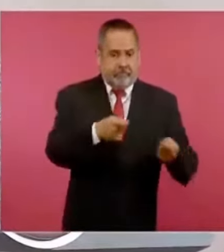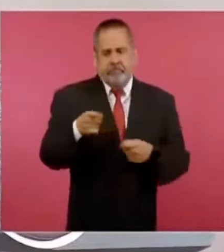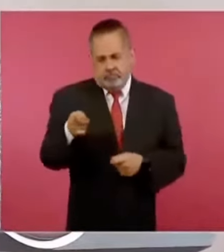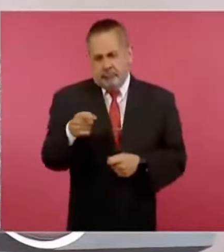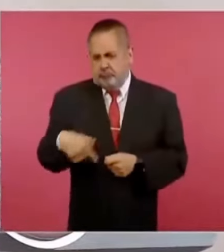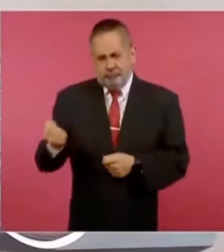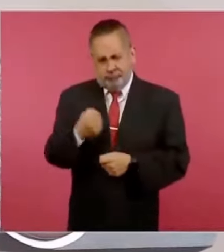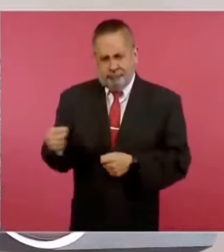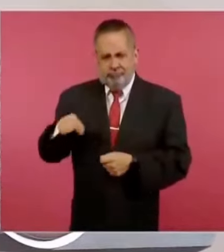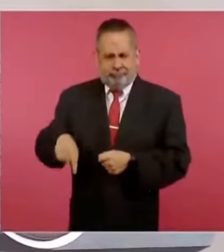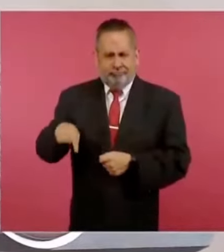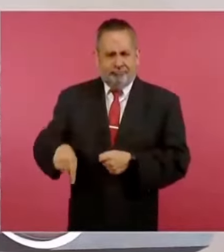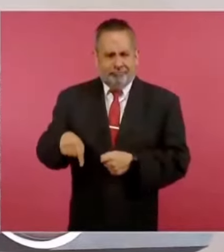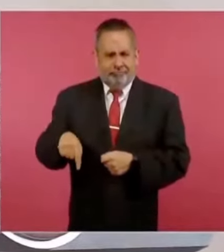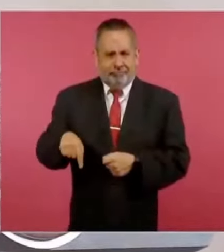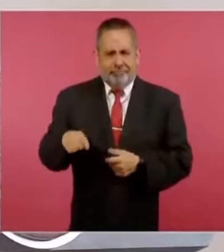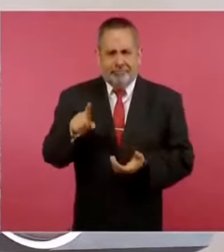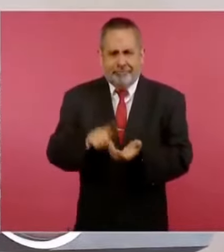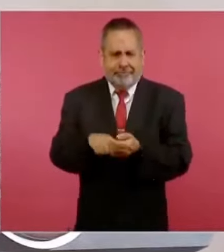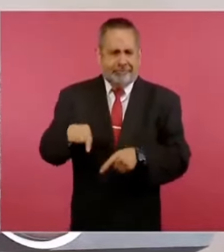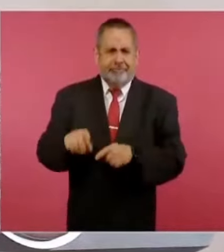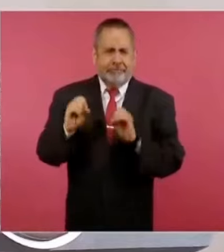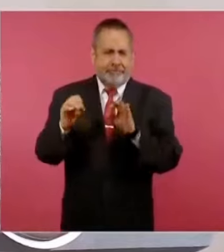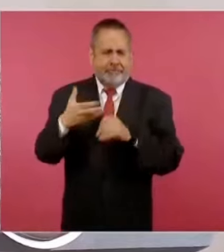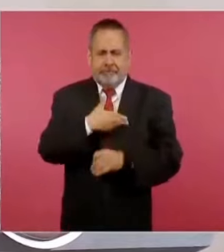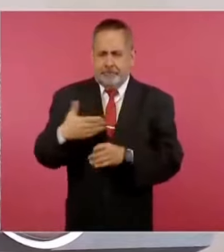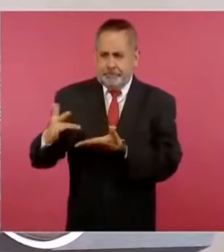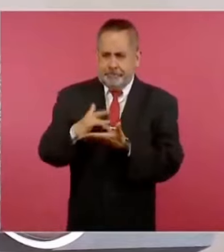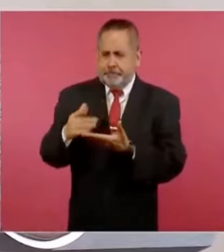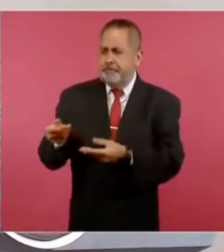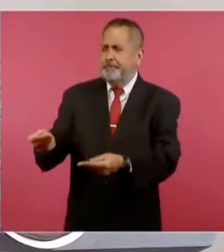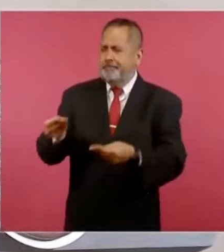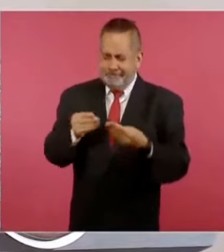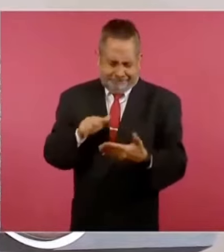los que están apoyándonos,